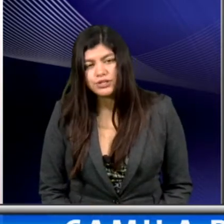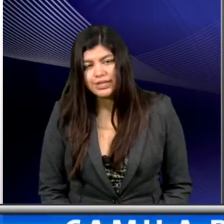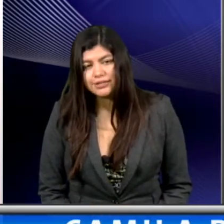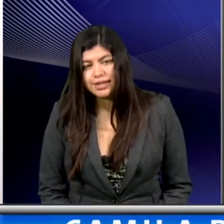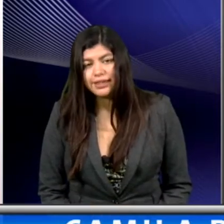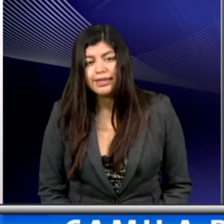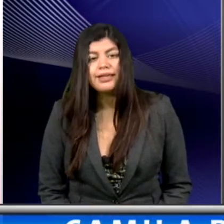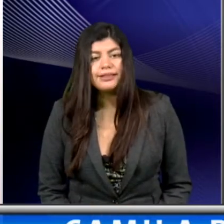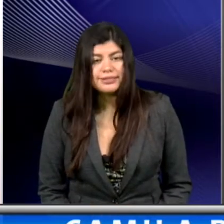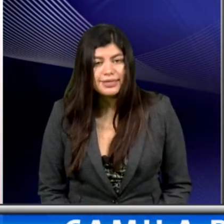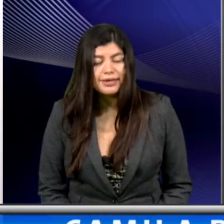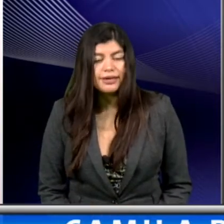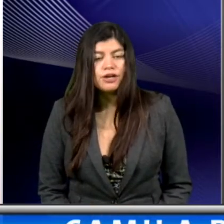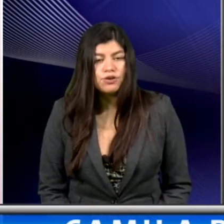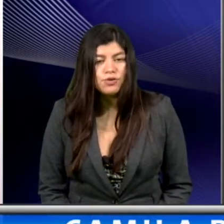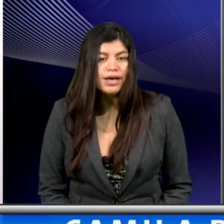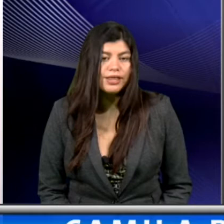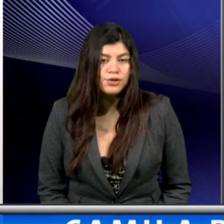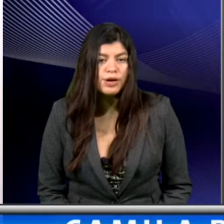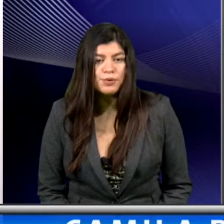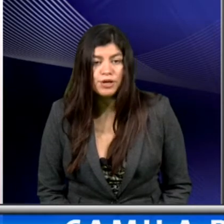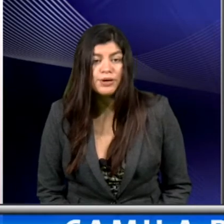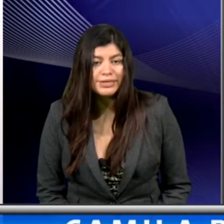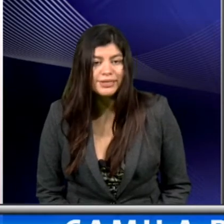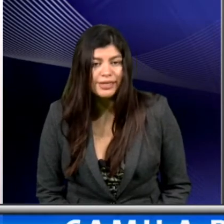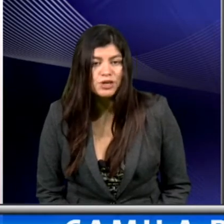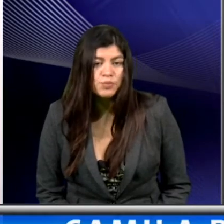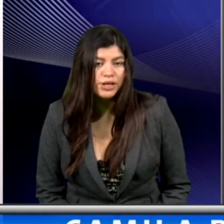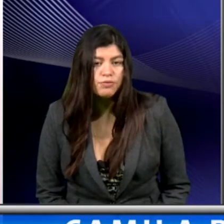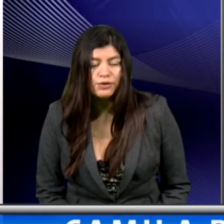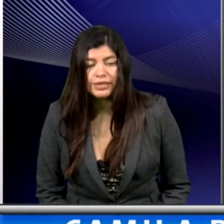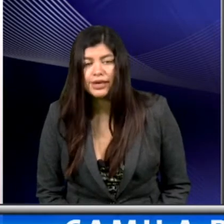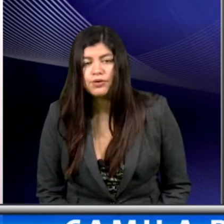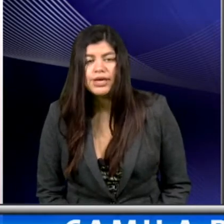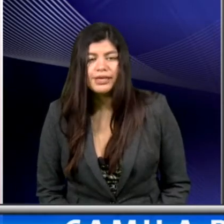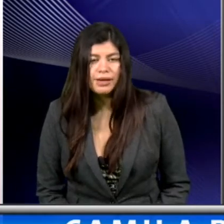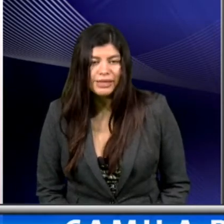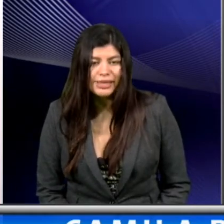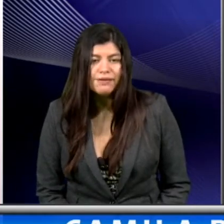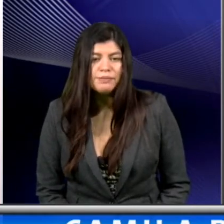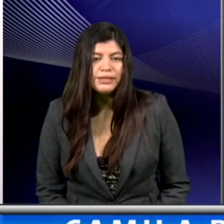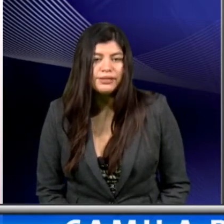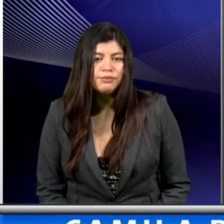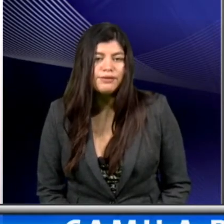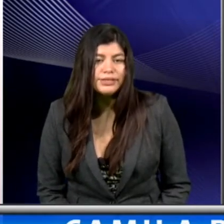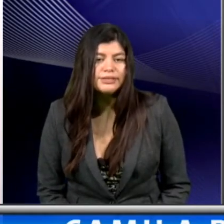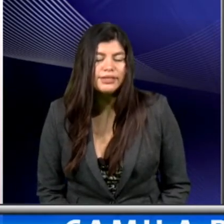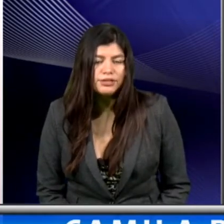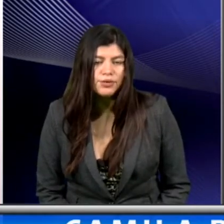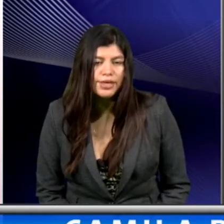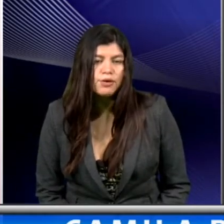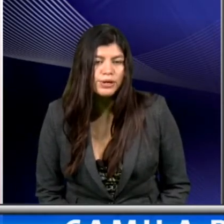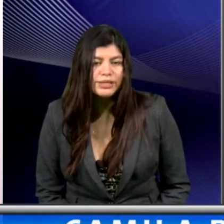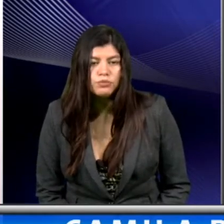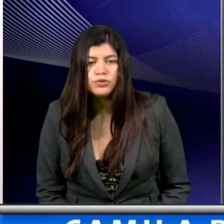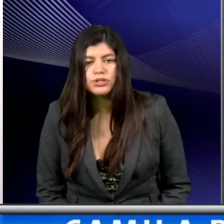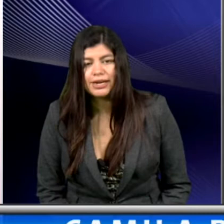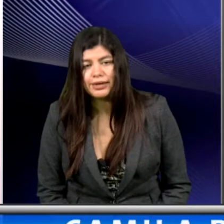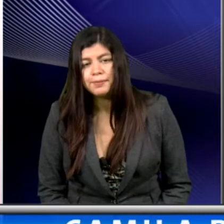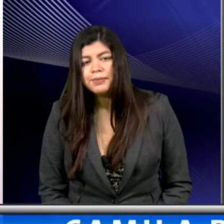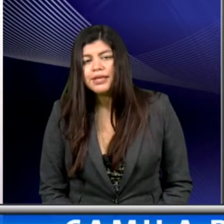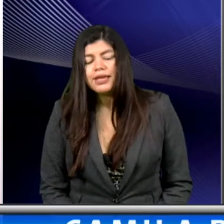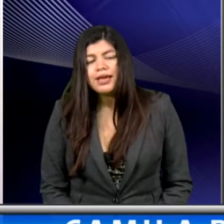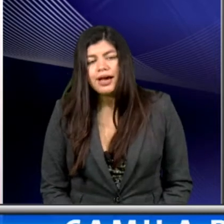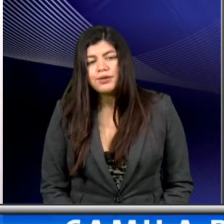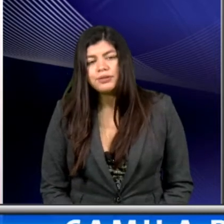generar conciencia de decir no a las drogas porque nos hacen daño, porque es un flagelo que lamentablemente una vez dentro de ellas cuesta mucho